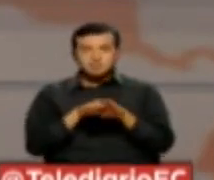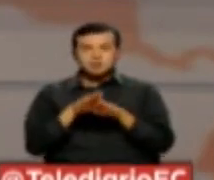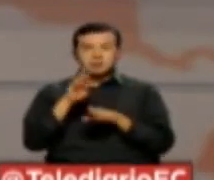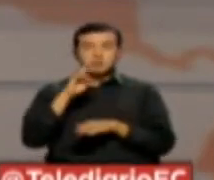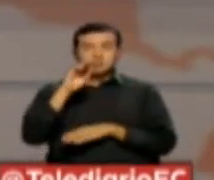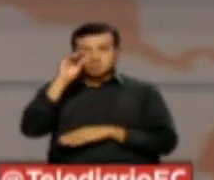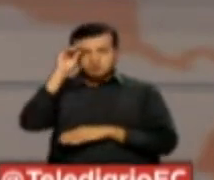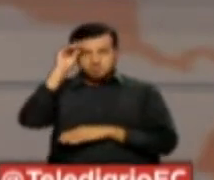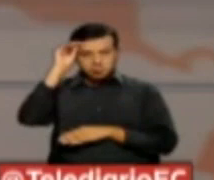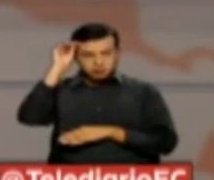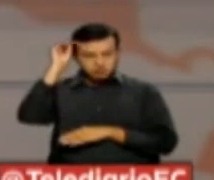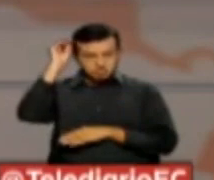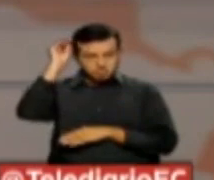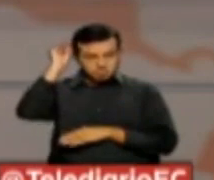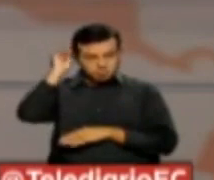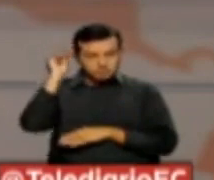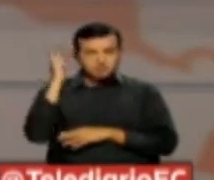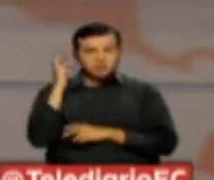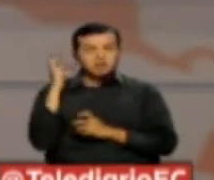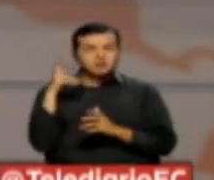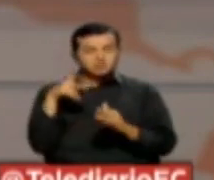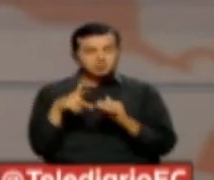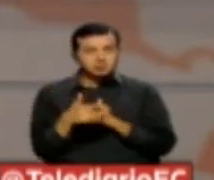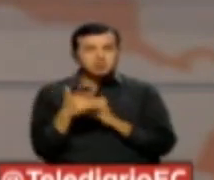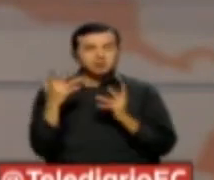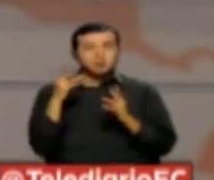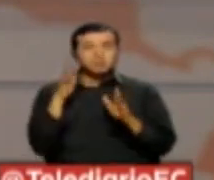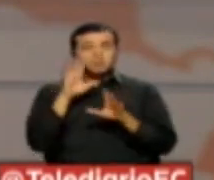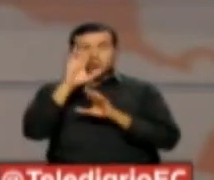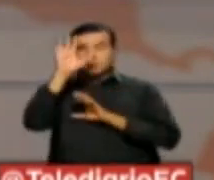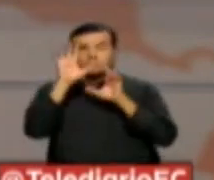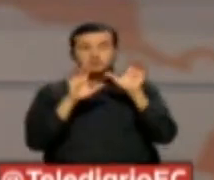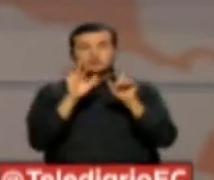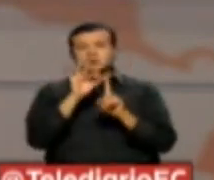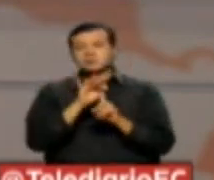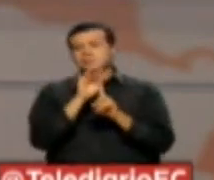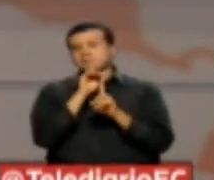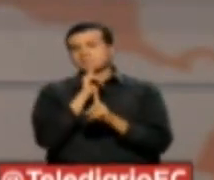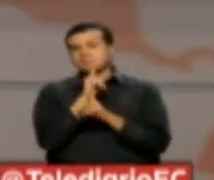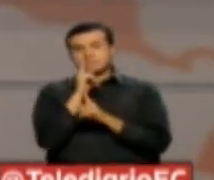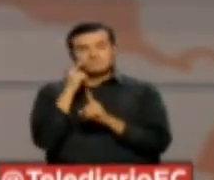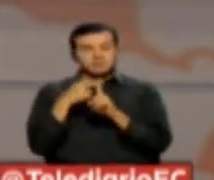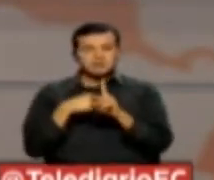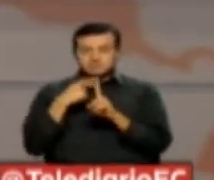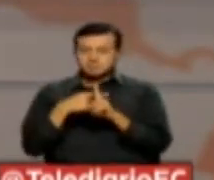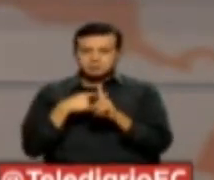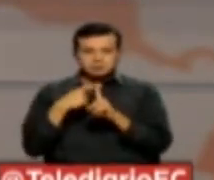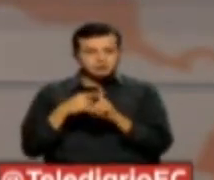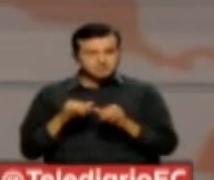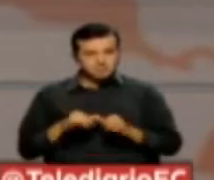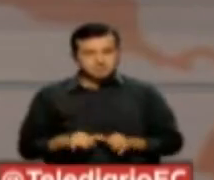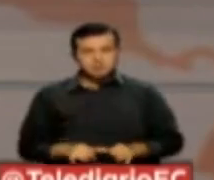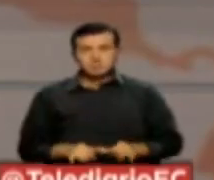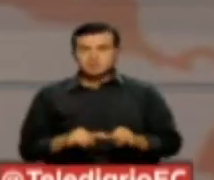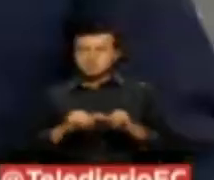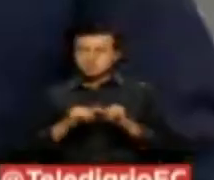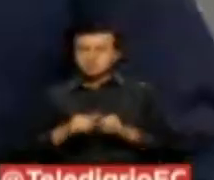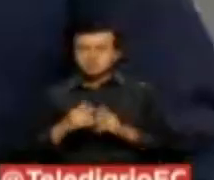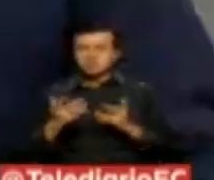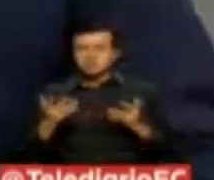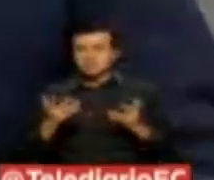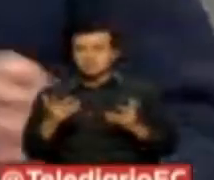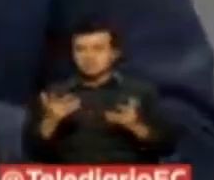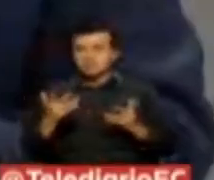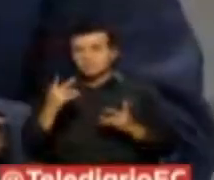riobamba estamos tratando de inaugurar un museo restaurado cada mes es ha sido ahora cuáles son las